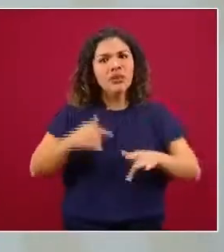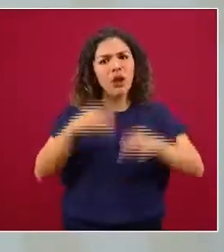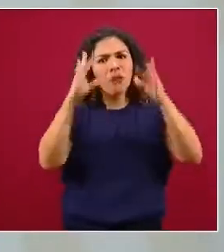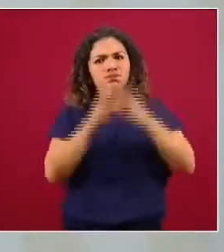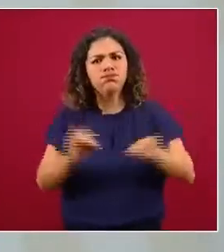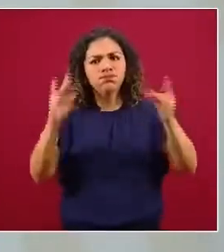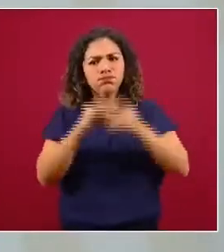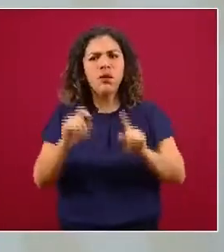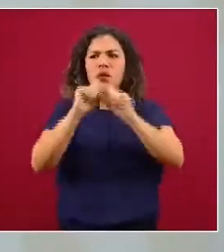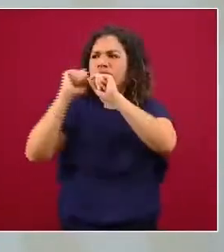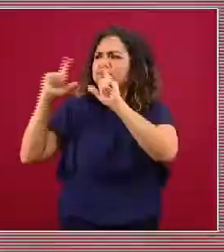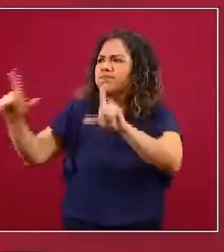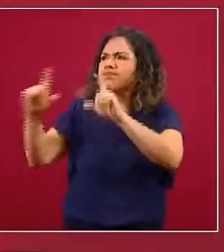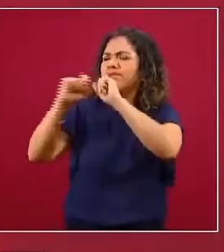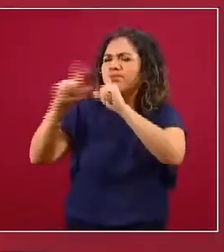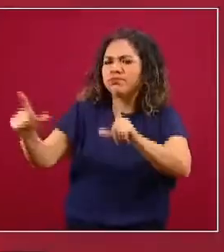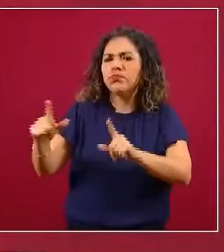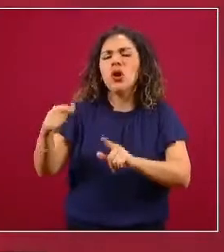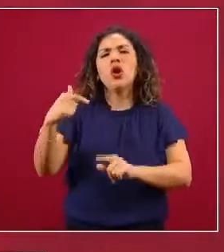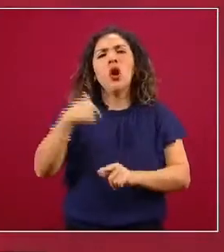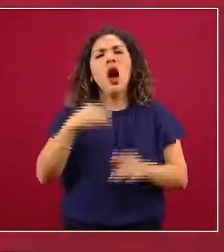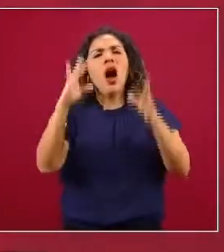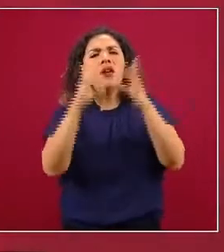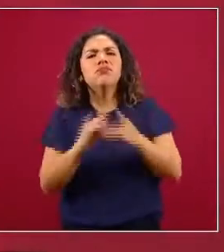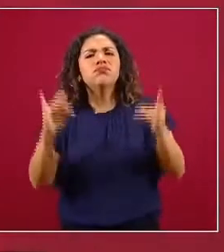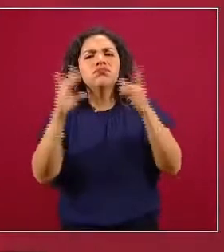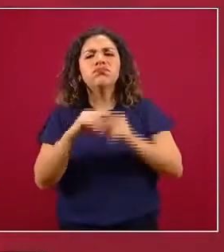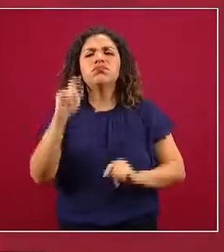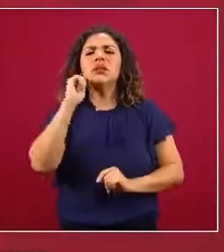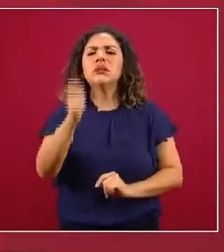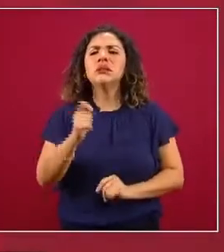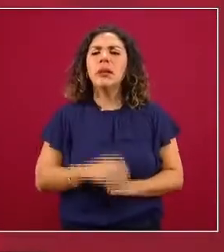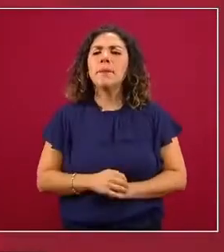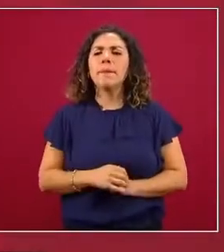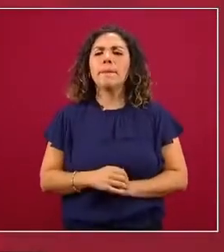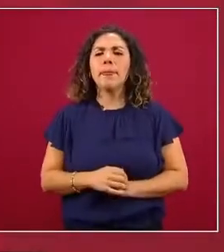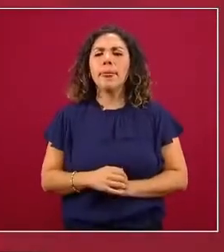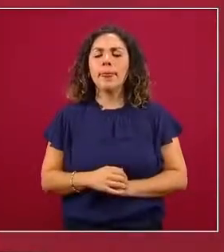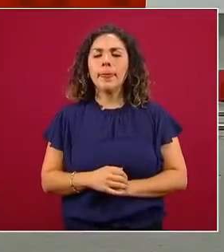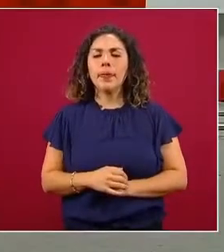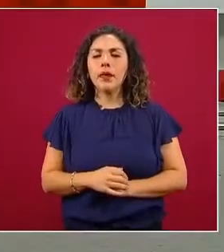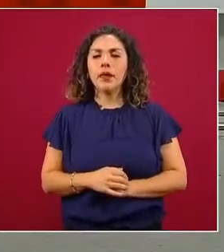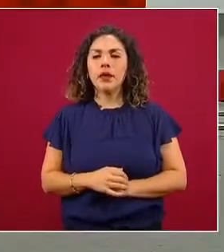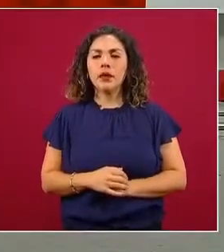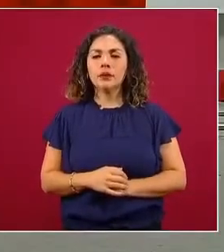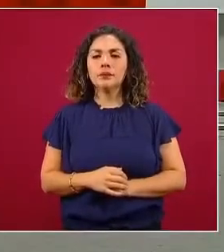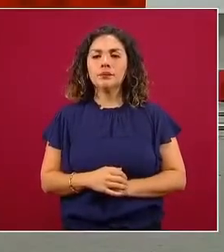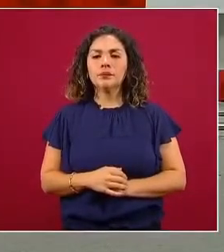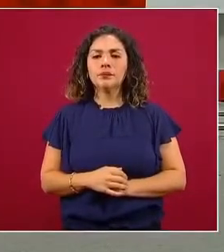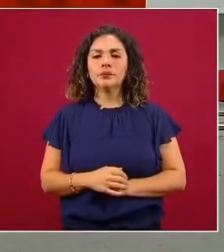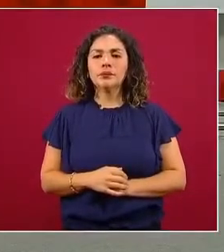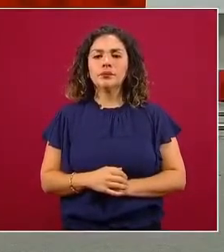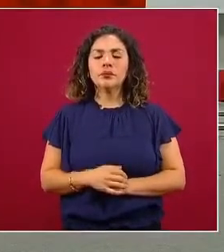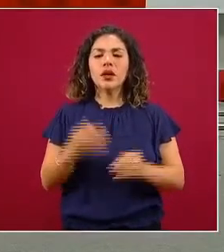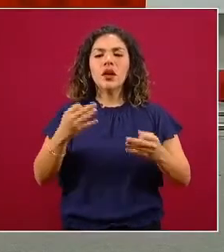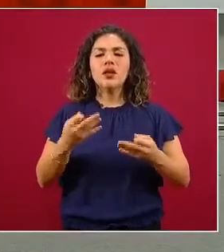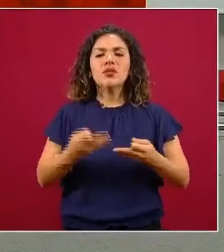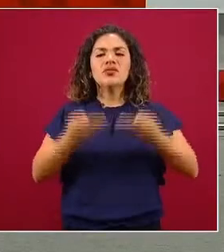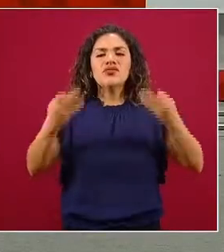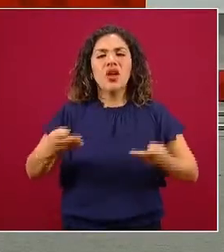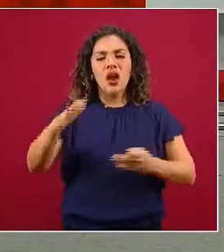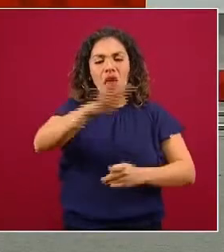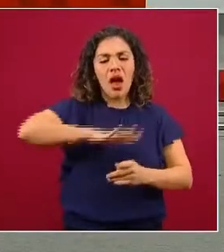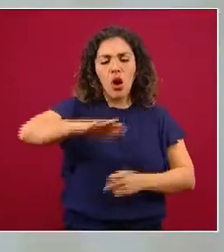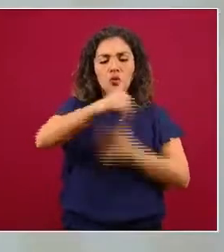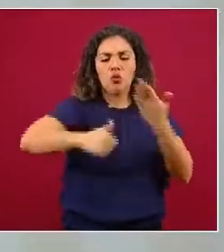verbal o en las diapositivas, al referirnos a los elementos territoriales de la Ciudad